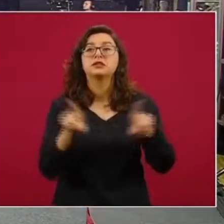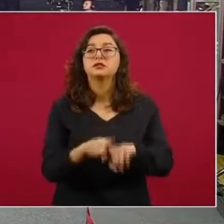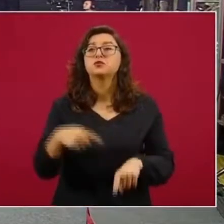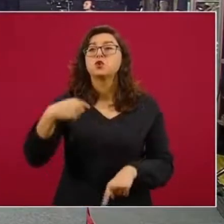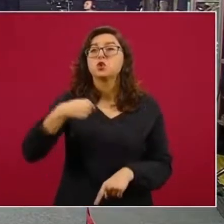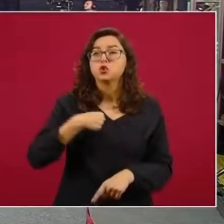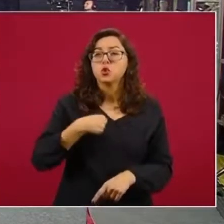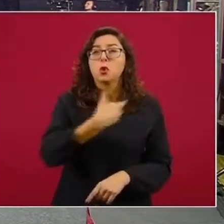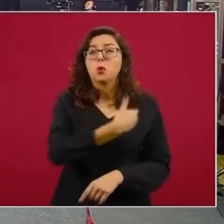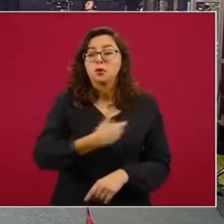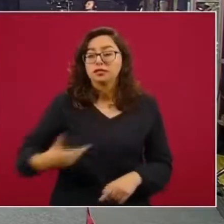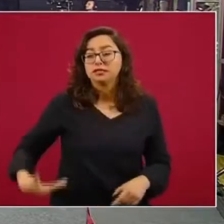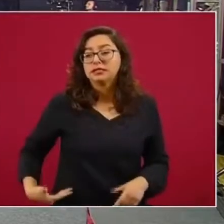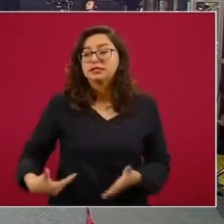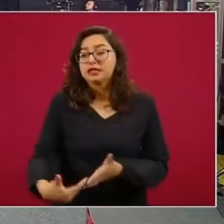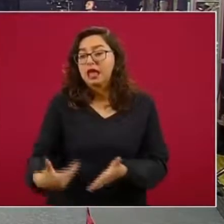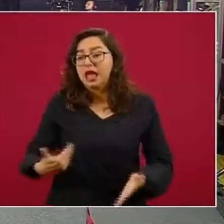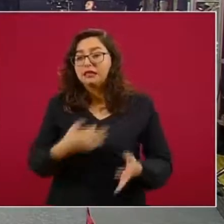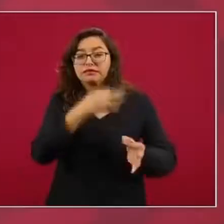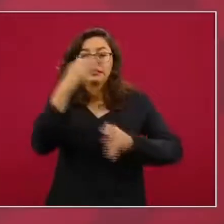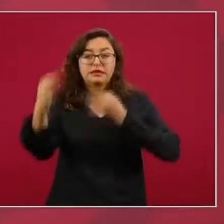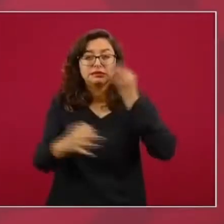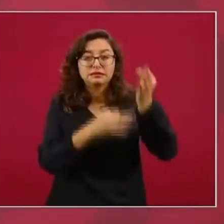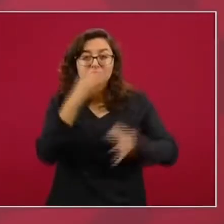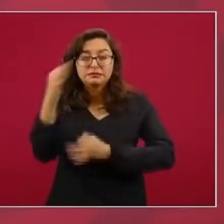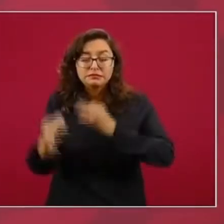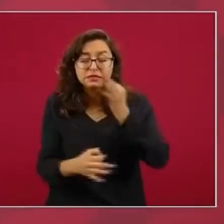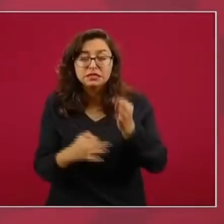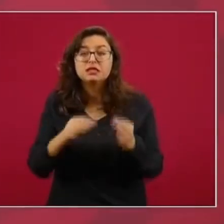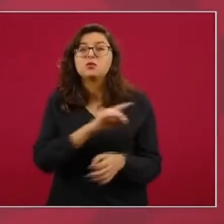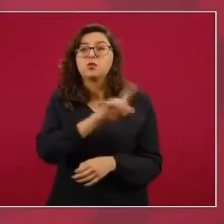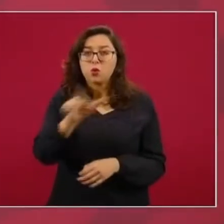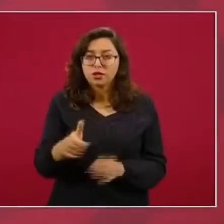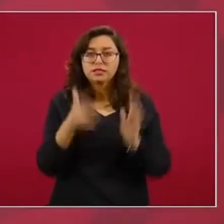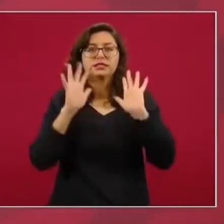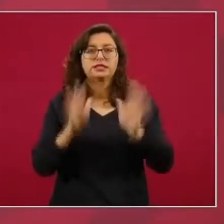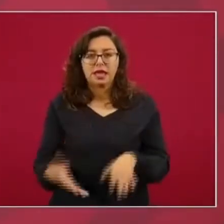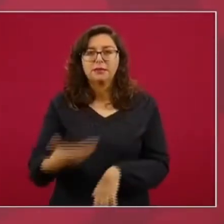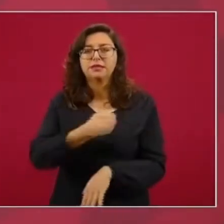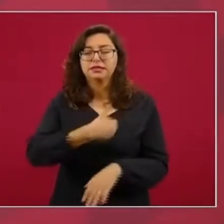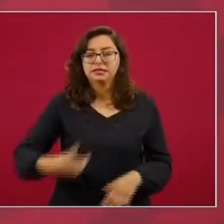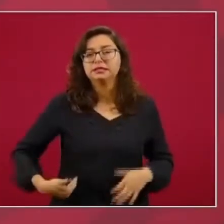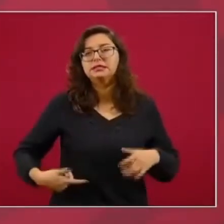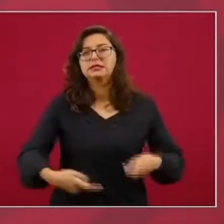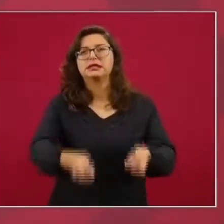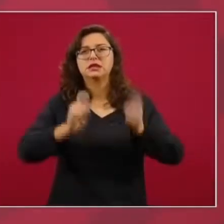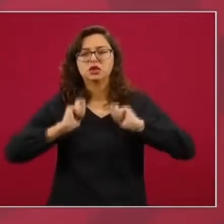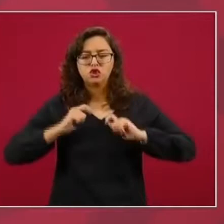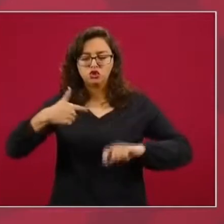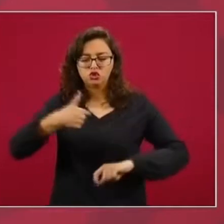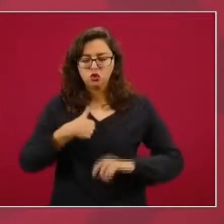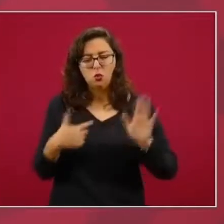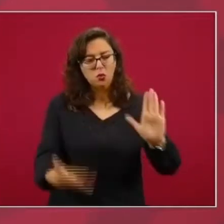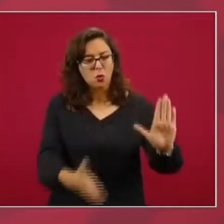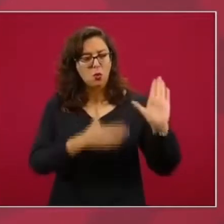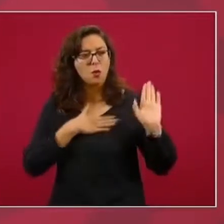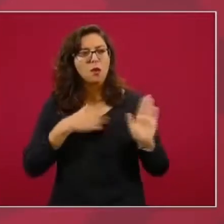y está en los compromisos el rescatar a Pemex y a la Comisión Federal de Electricidad.